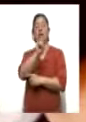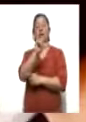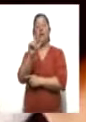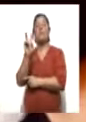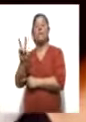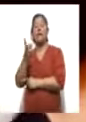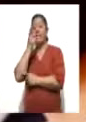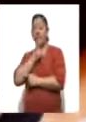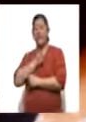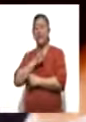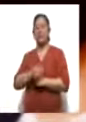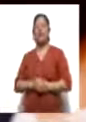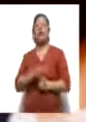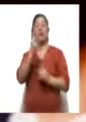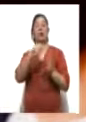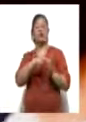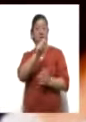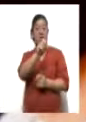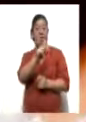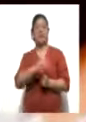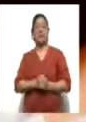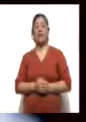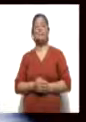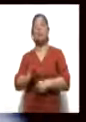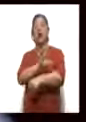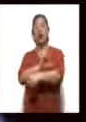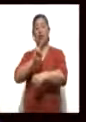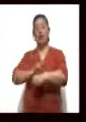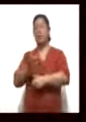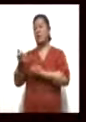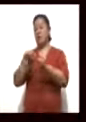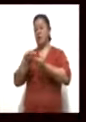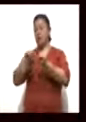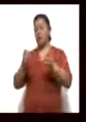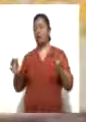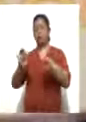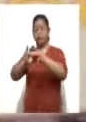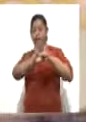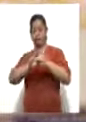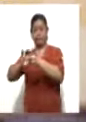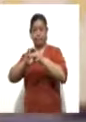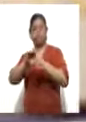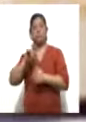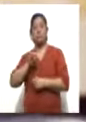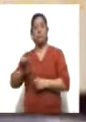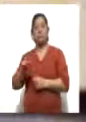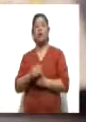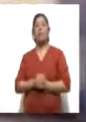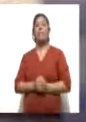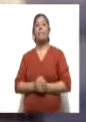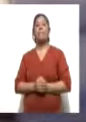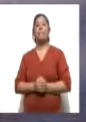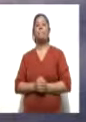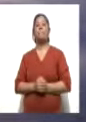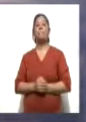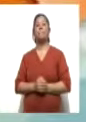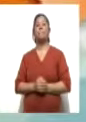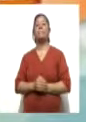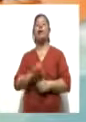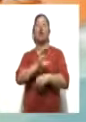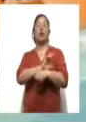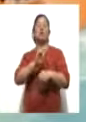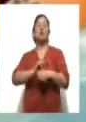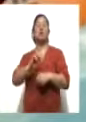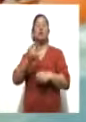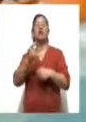conocer que, durante 2020, en coordinación con la Comisión Estatal para la Protección contra Riesgos Sanitarios del Estado de Tlaxcala, se capacitó